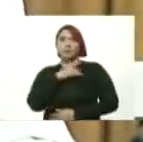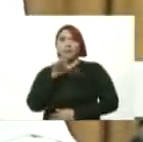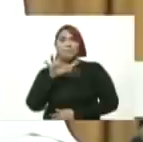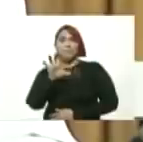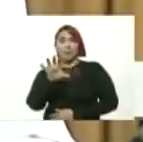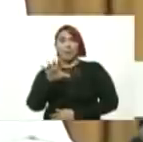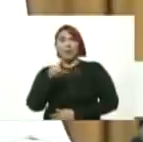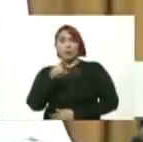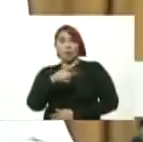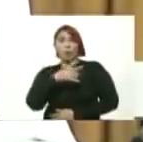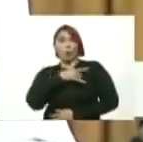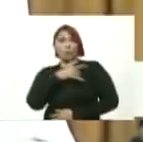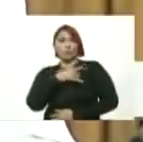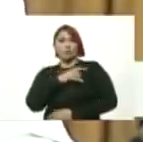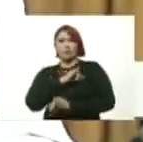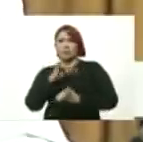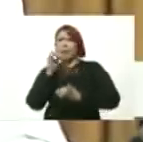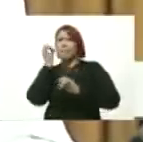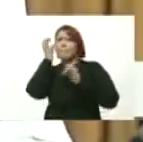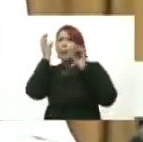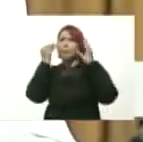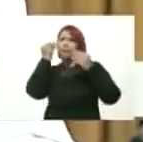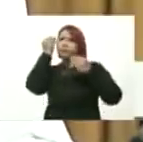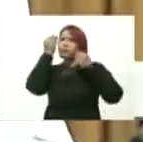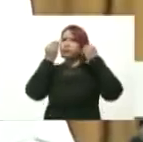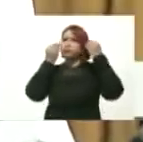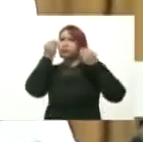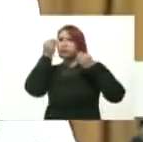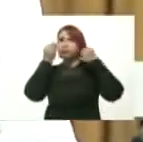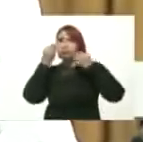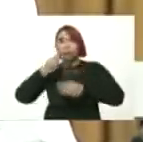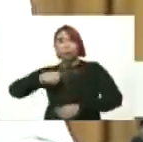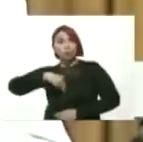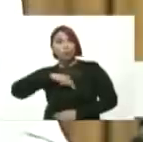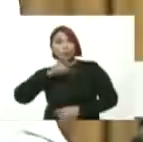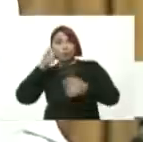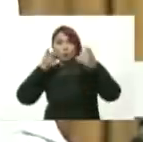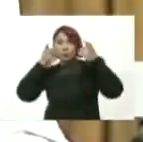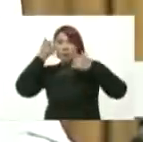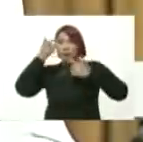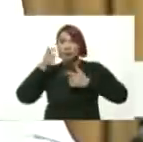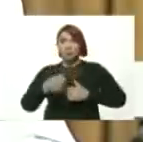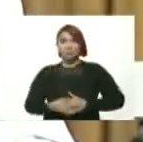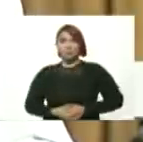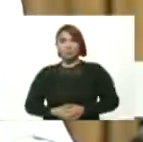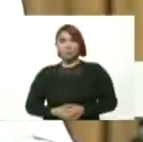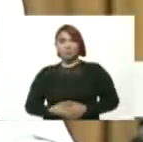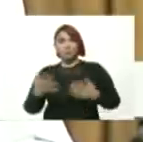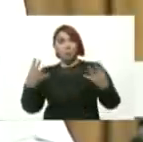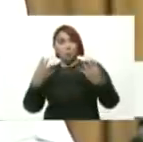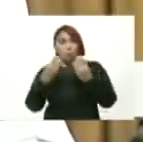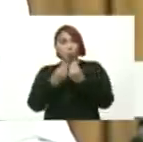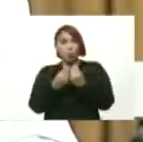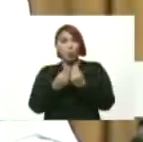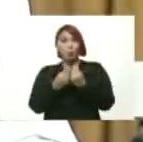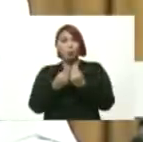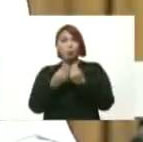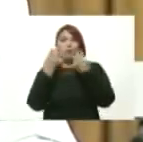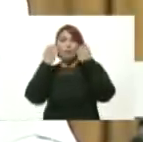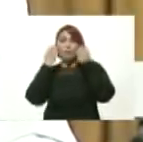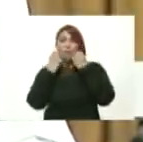de una universidad que fue ideada pensada por nuestro comandante supremo de lucha de frías junto con el comandante fidel